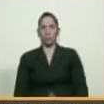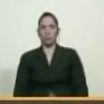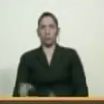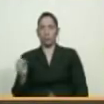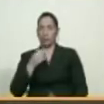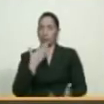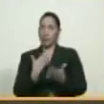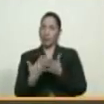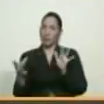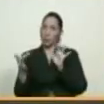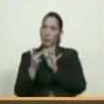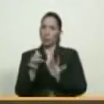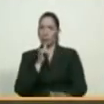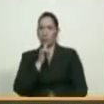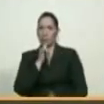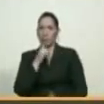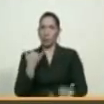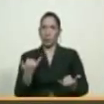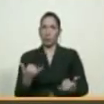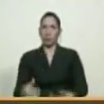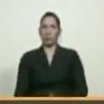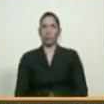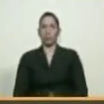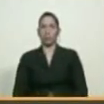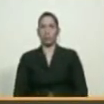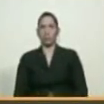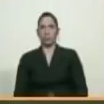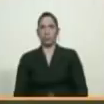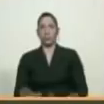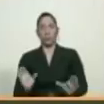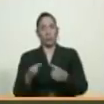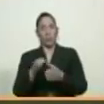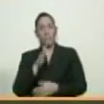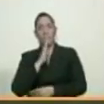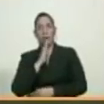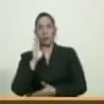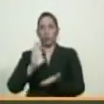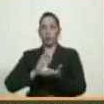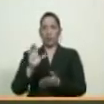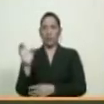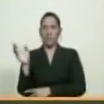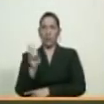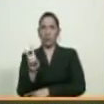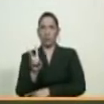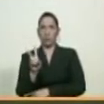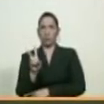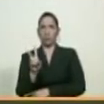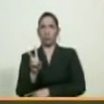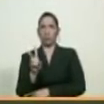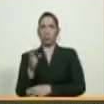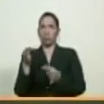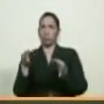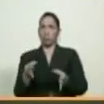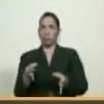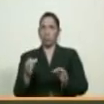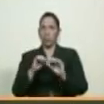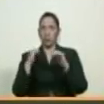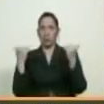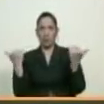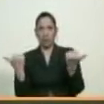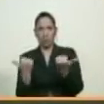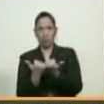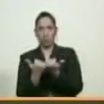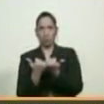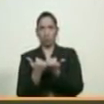gracias por este contacto informativo. Efectivamente, a esta hora nos encontramos en la sede del Banco Central de Venezuela, específicamente en el Salón Manuel